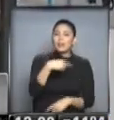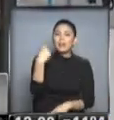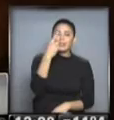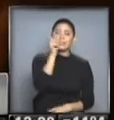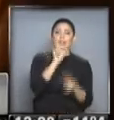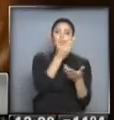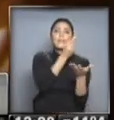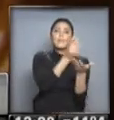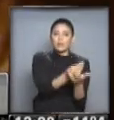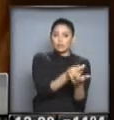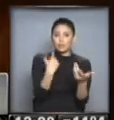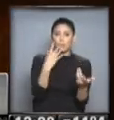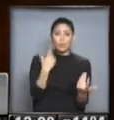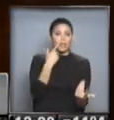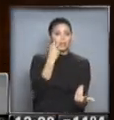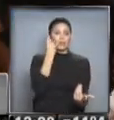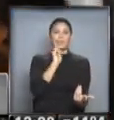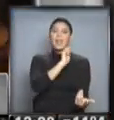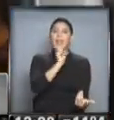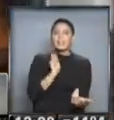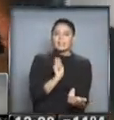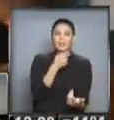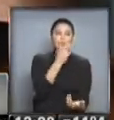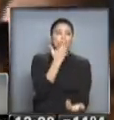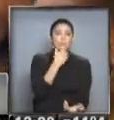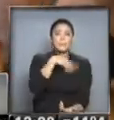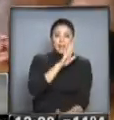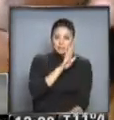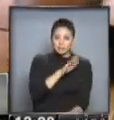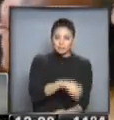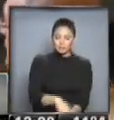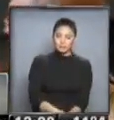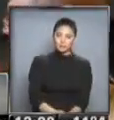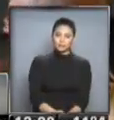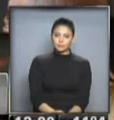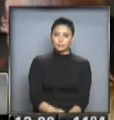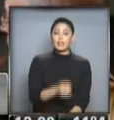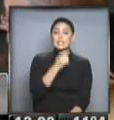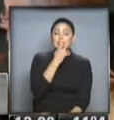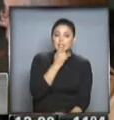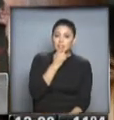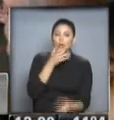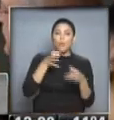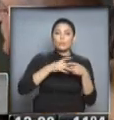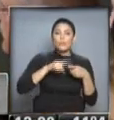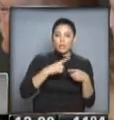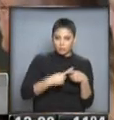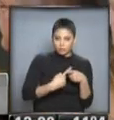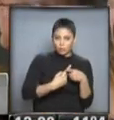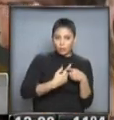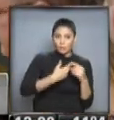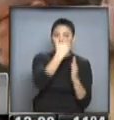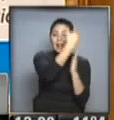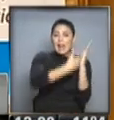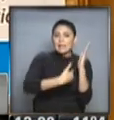precandidatos para que podamos identificar mejor la de nuestra preferencia. En caso de que una agrupación política presente